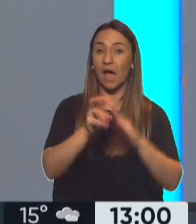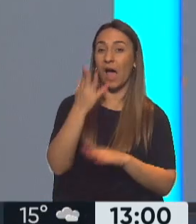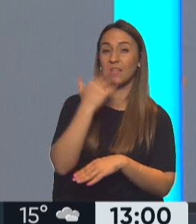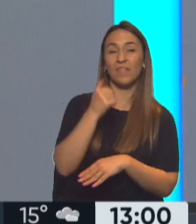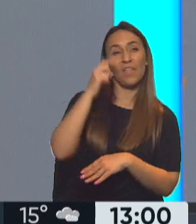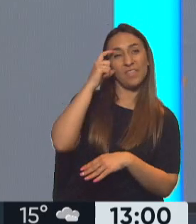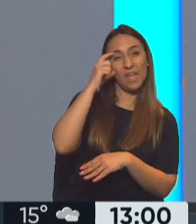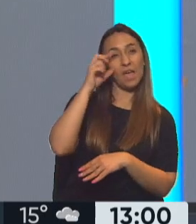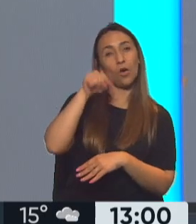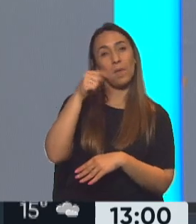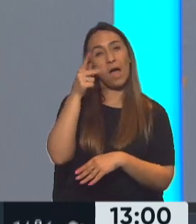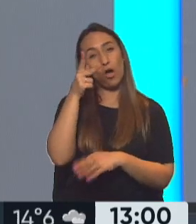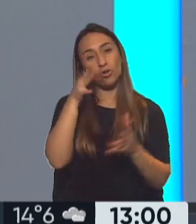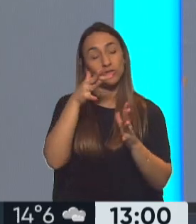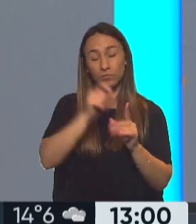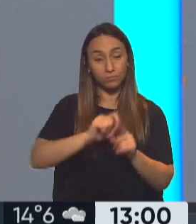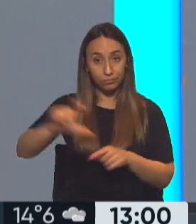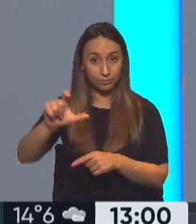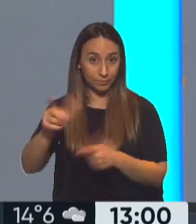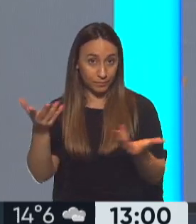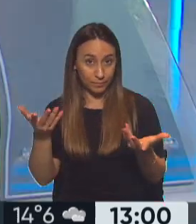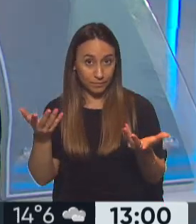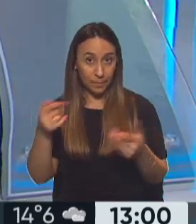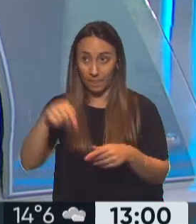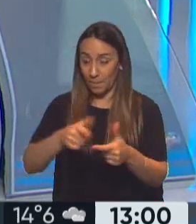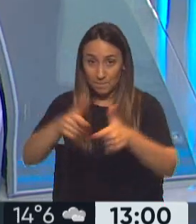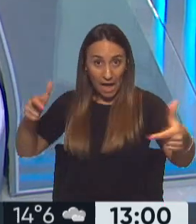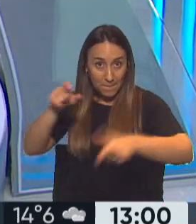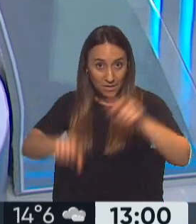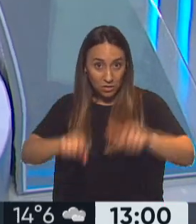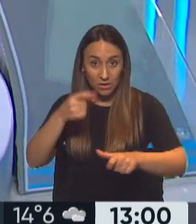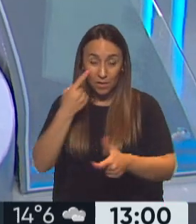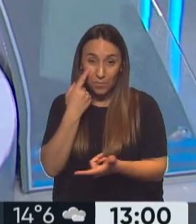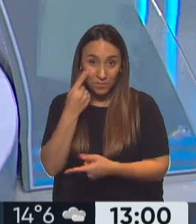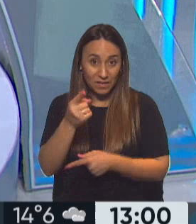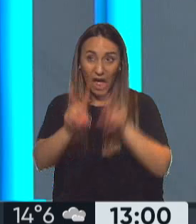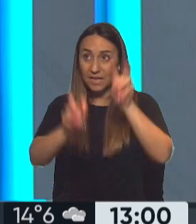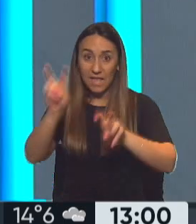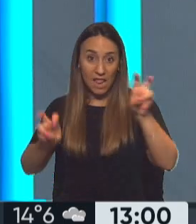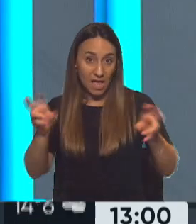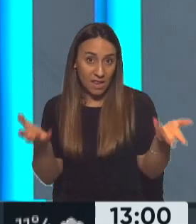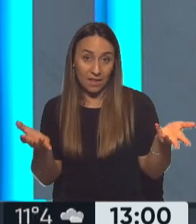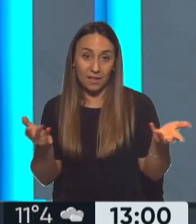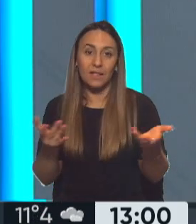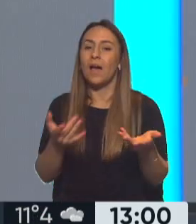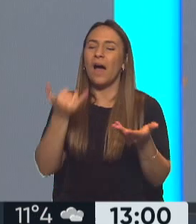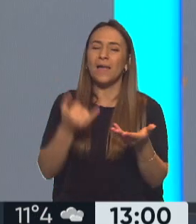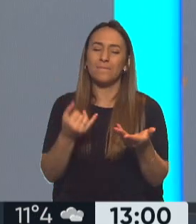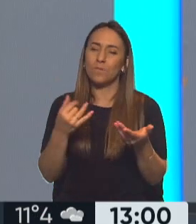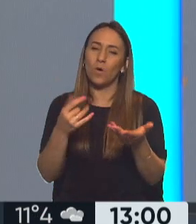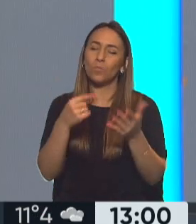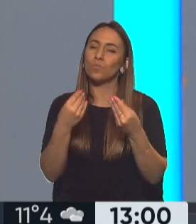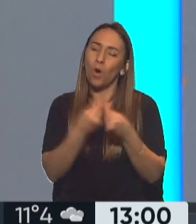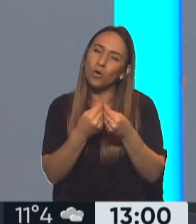21,5. Registrable. Después hay otro número que sabemos que no entran dentro de... Por lo que decís quedan grises, ¿no? Como para... Quedan muchos grises. Por eso nosotros